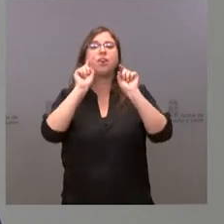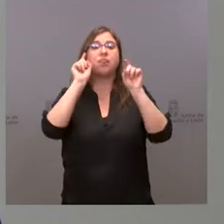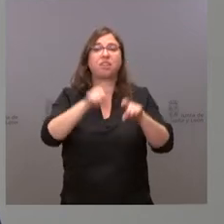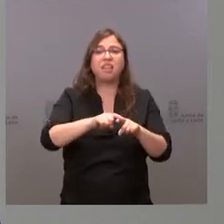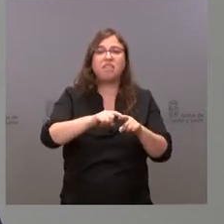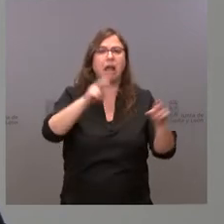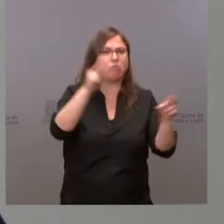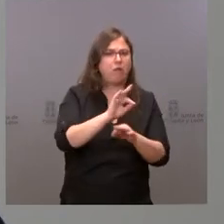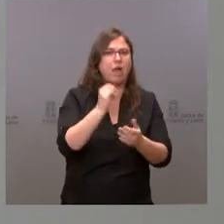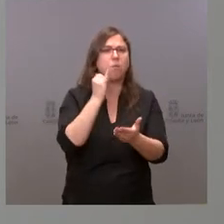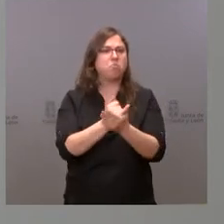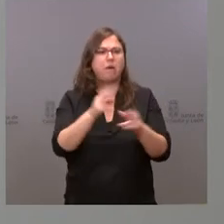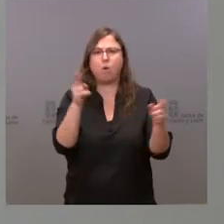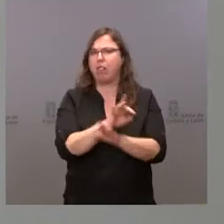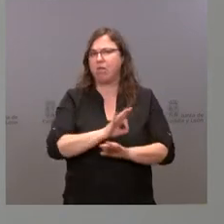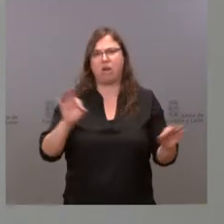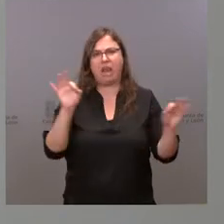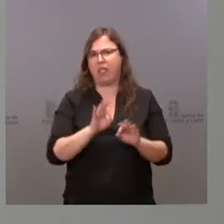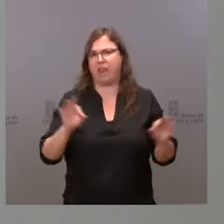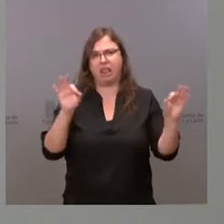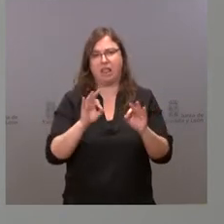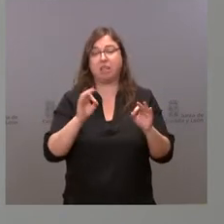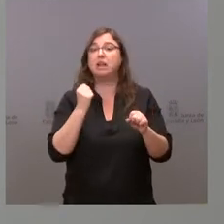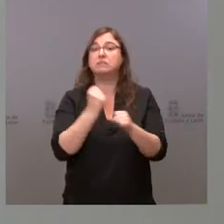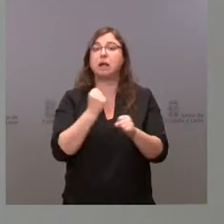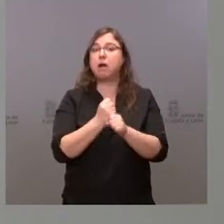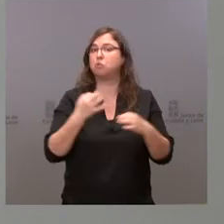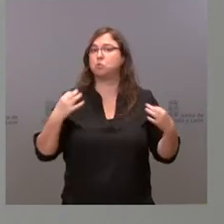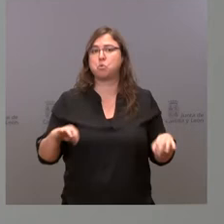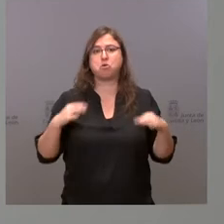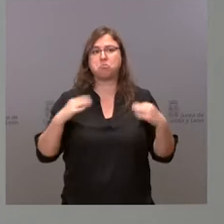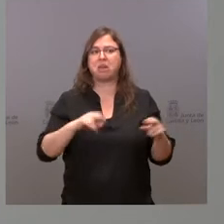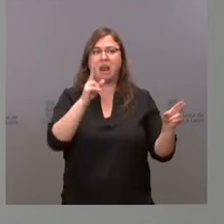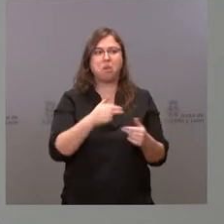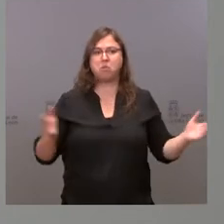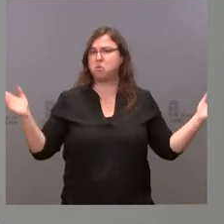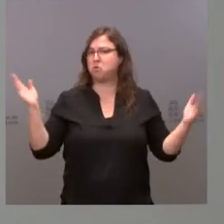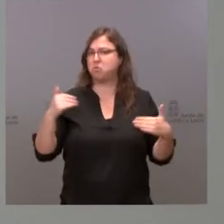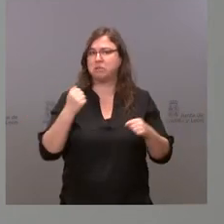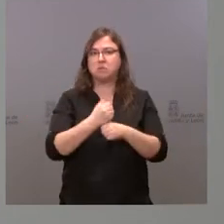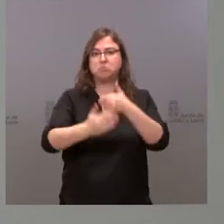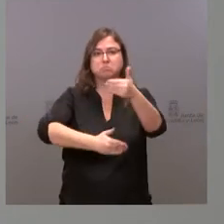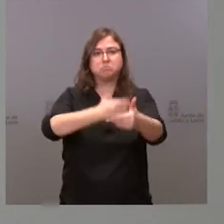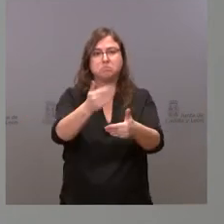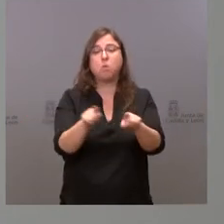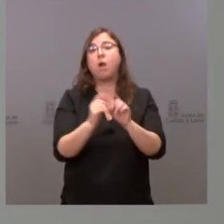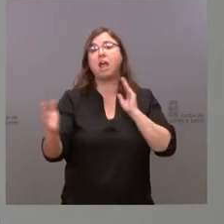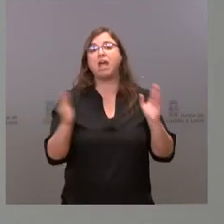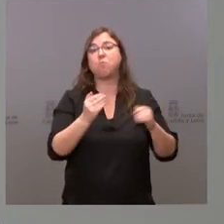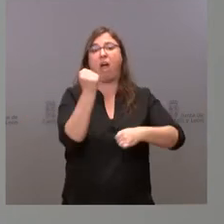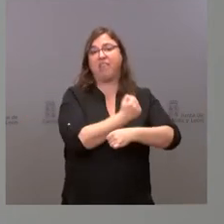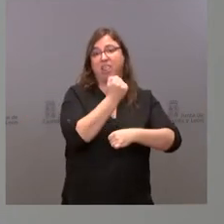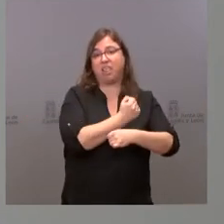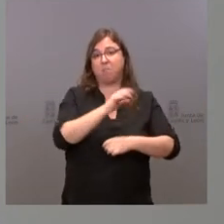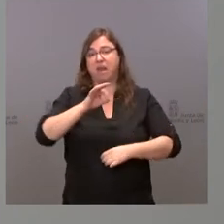pruebas diagnósticas o terapéuticas y la actividad está siendo la que podríamos considerar normal para un periodo del año este periodo del año de finales de diciembre y